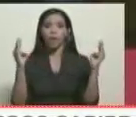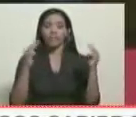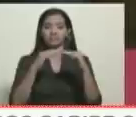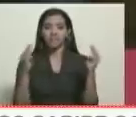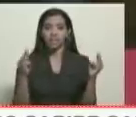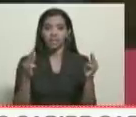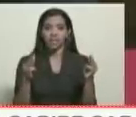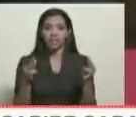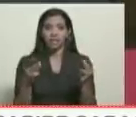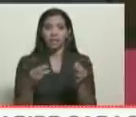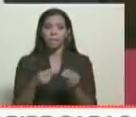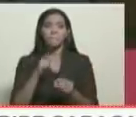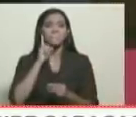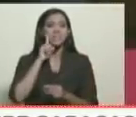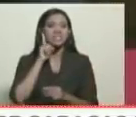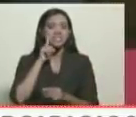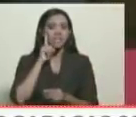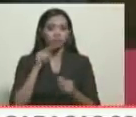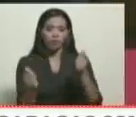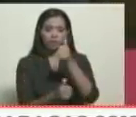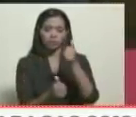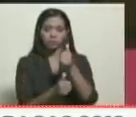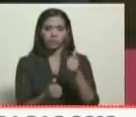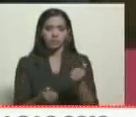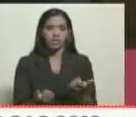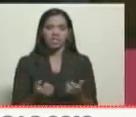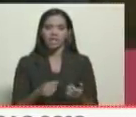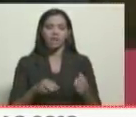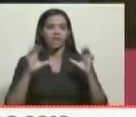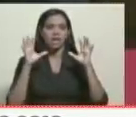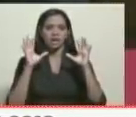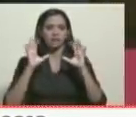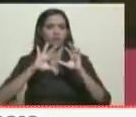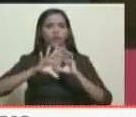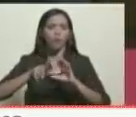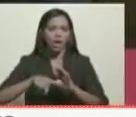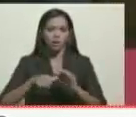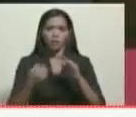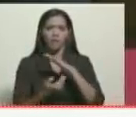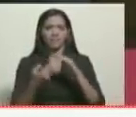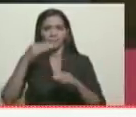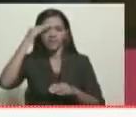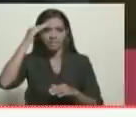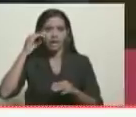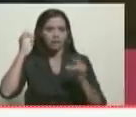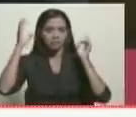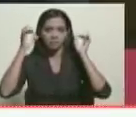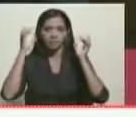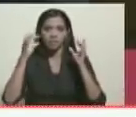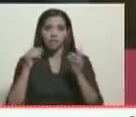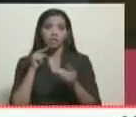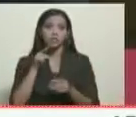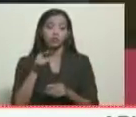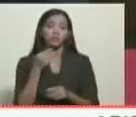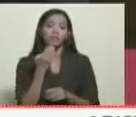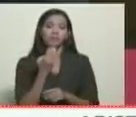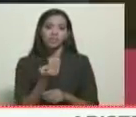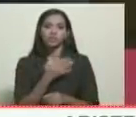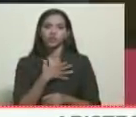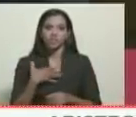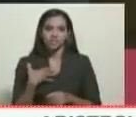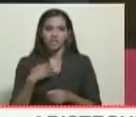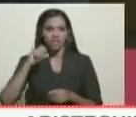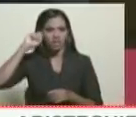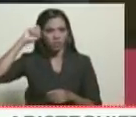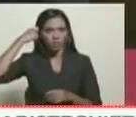mintiéndole a sus acólitos, diciendo que habían asaltado una base militar? Y por eso si tú me permites, yo quisiera